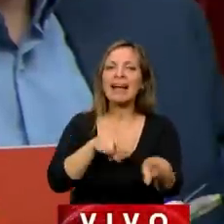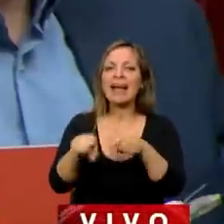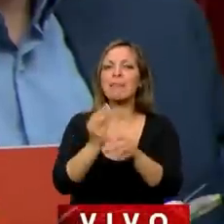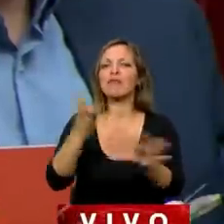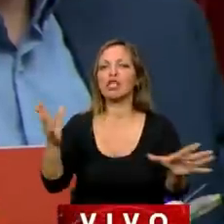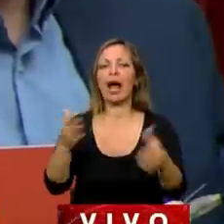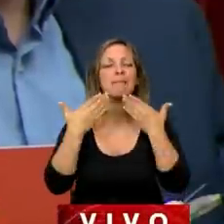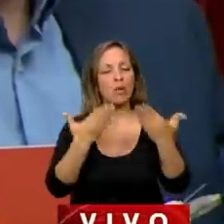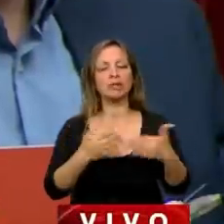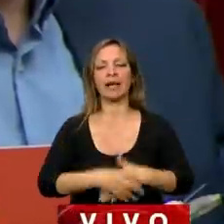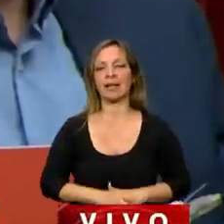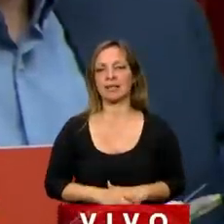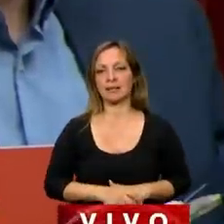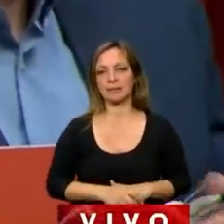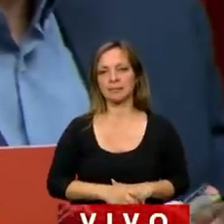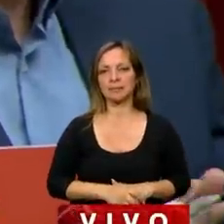profesional. Muchísimas gracias.